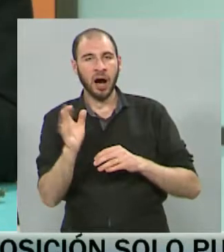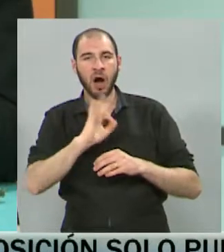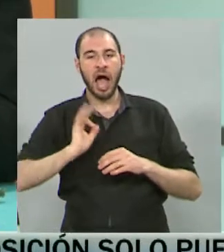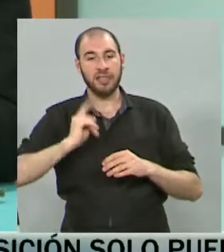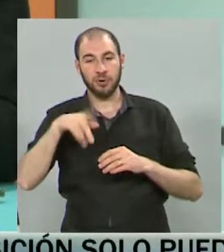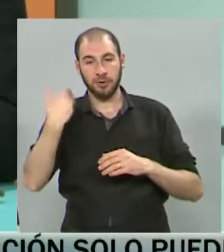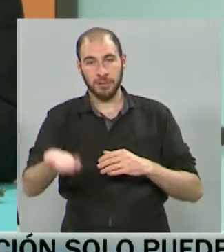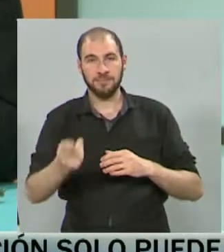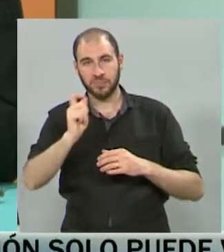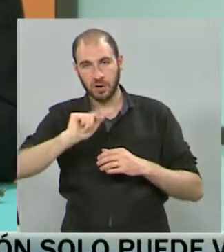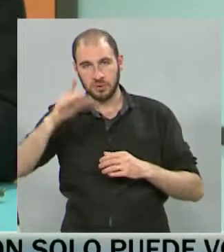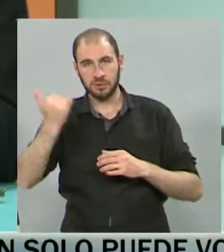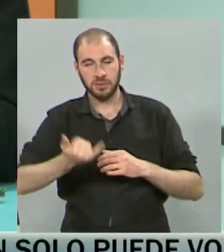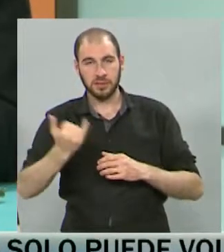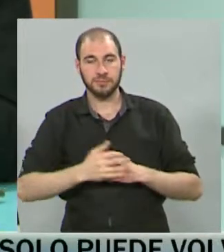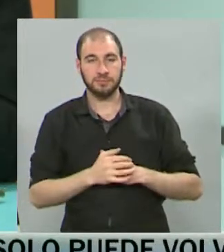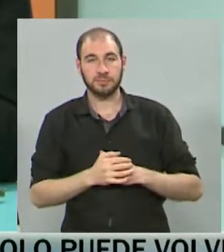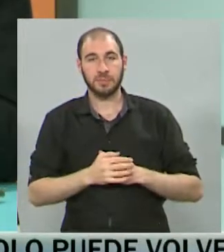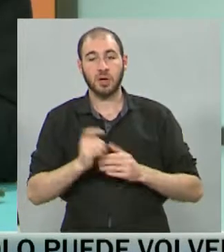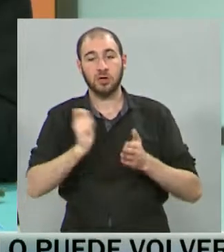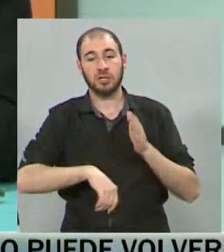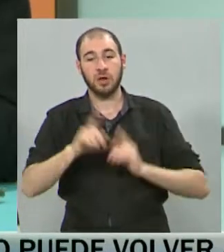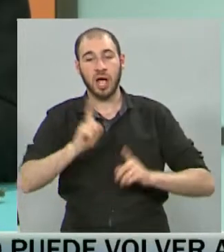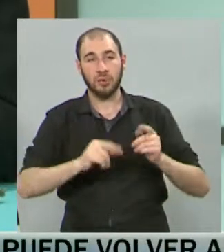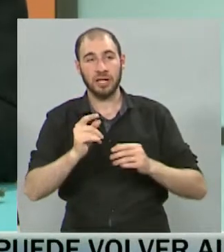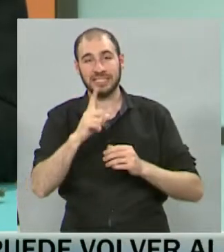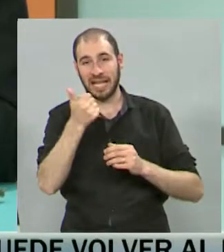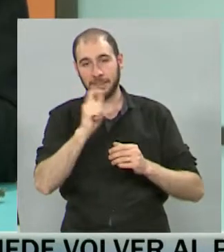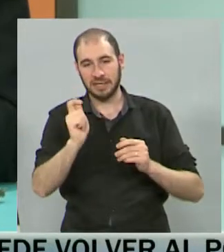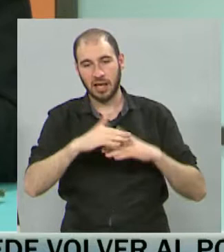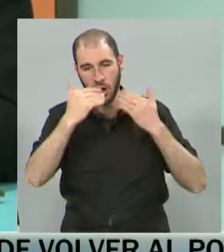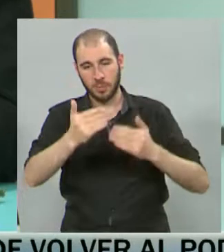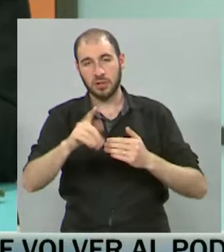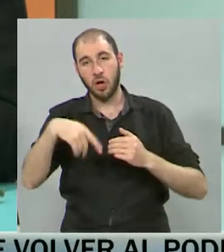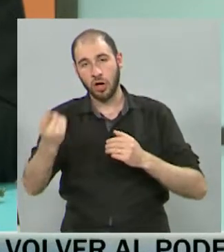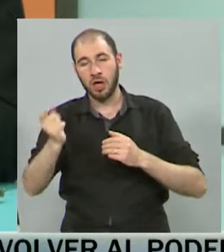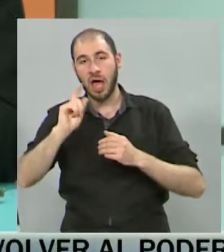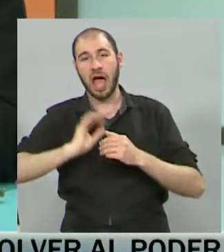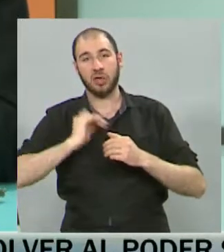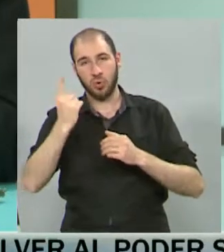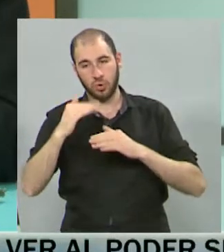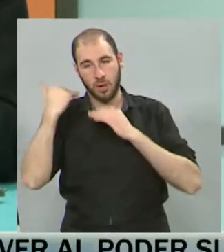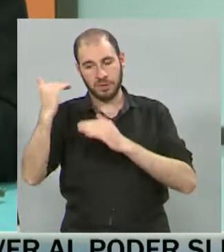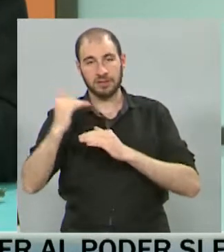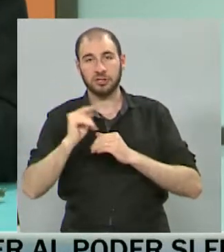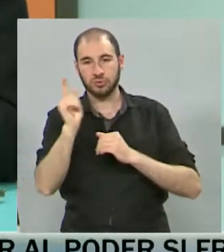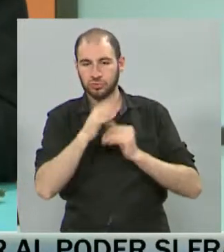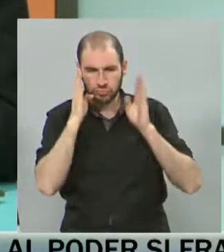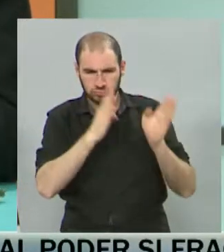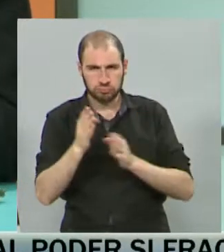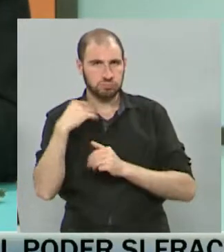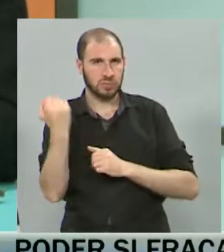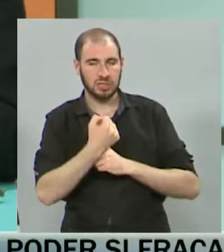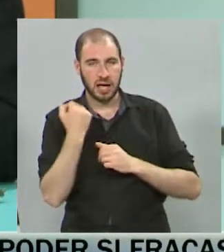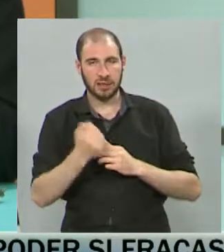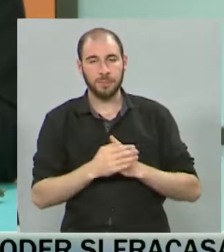año ya tiene una actualización. Hay algunos contratos que se actualizan cada 6 meses y hay otros que se actualizan cada 1 año. Bien. Todo eso hay que tenerlo en cuenta